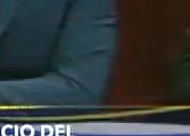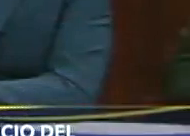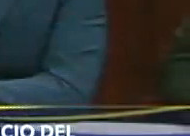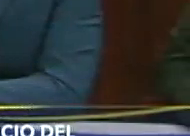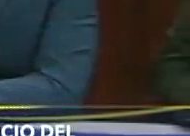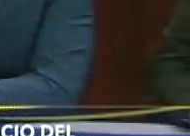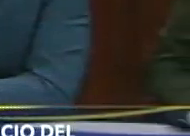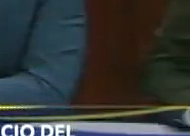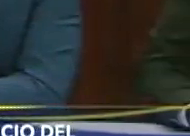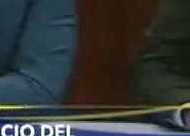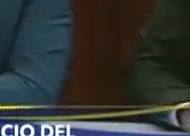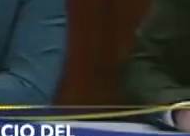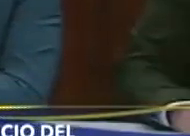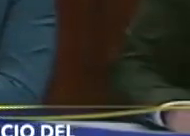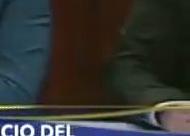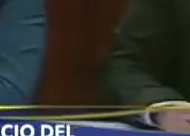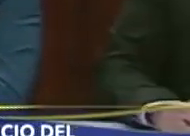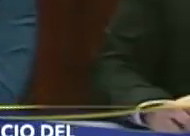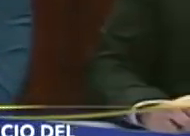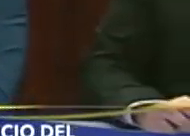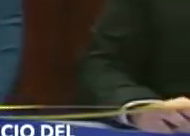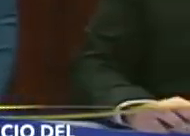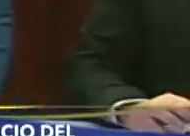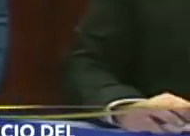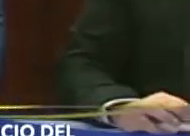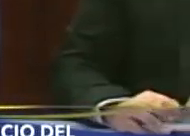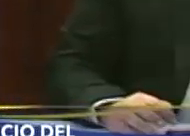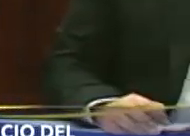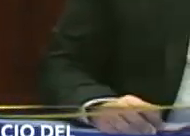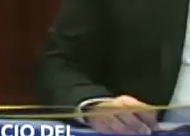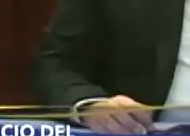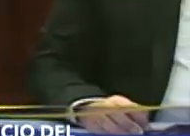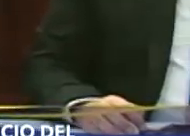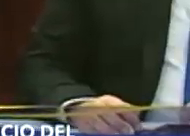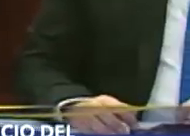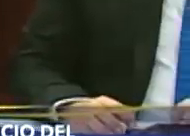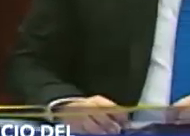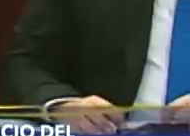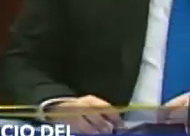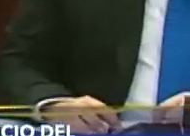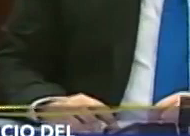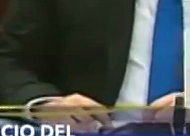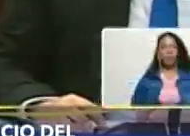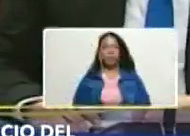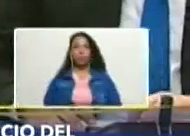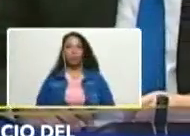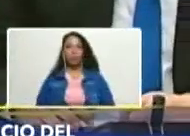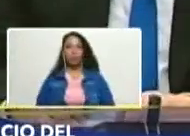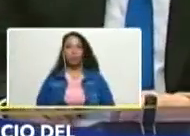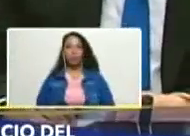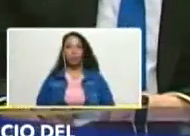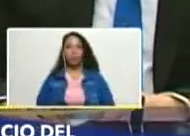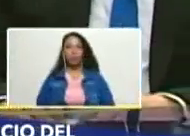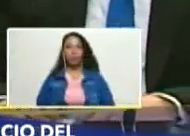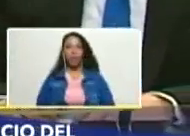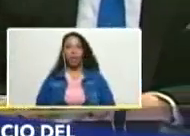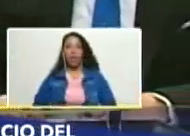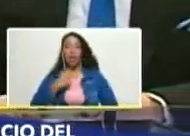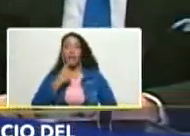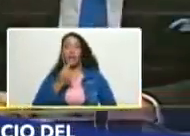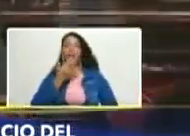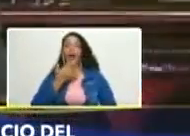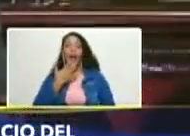si alguien en Estados Unidos por ejemplo mi amigo Brian Nichols how are you Brian